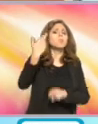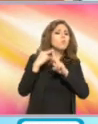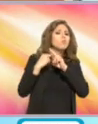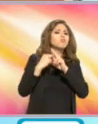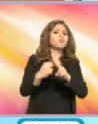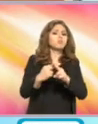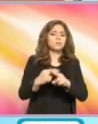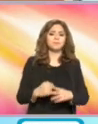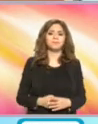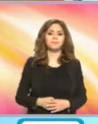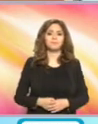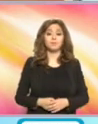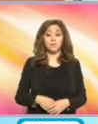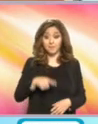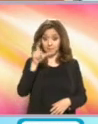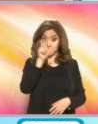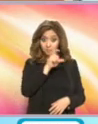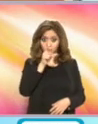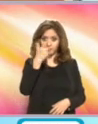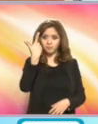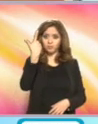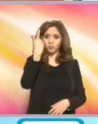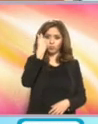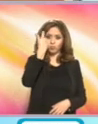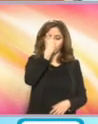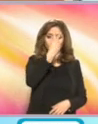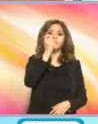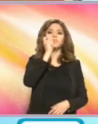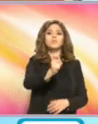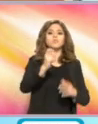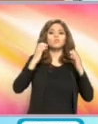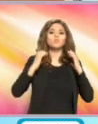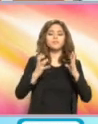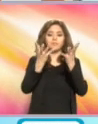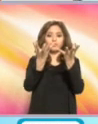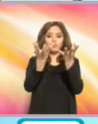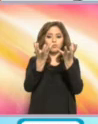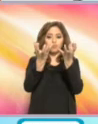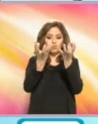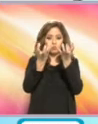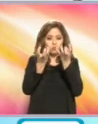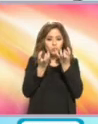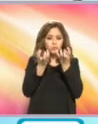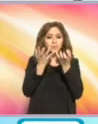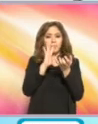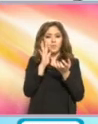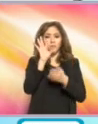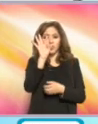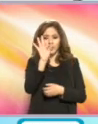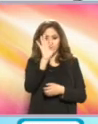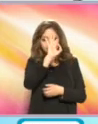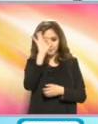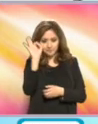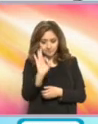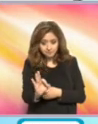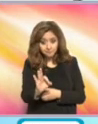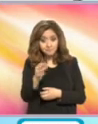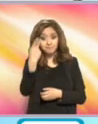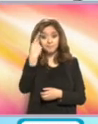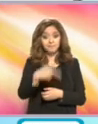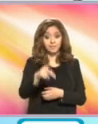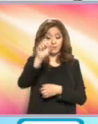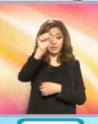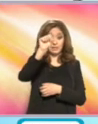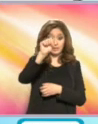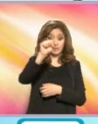de que se realiza, hay un proceso de absorción de la grasa. Ese proceso de absorción es más o menos de un 40%, pero el 60% que